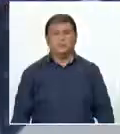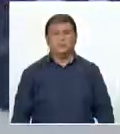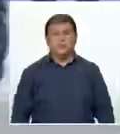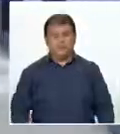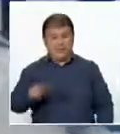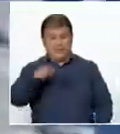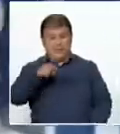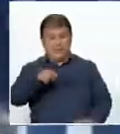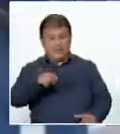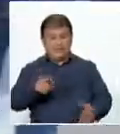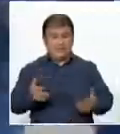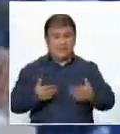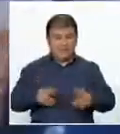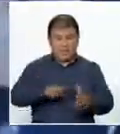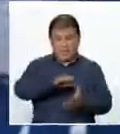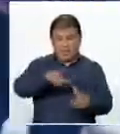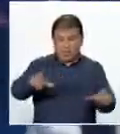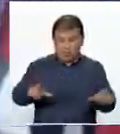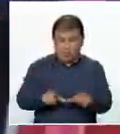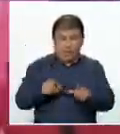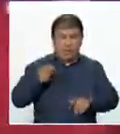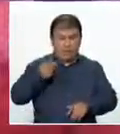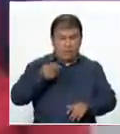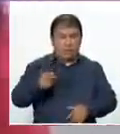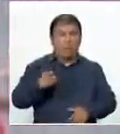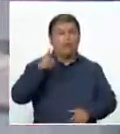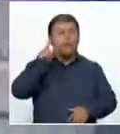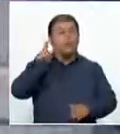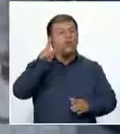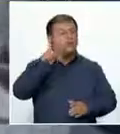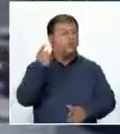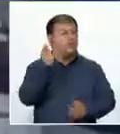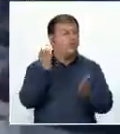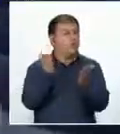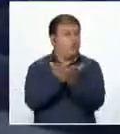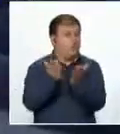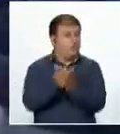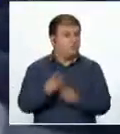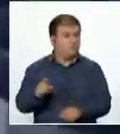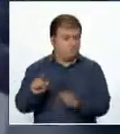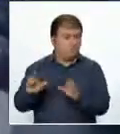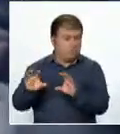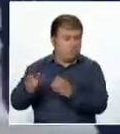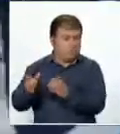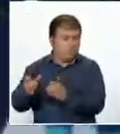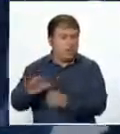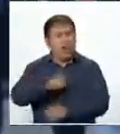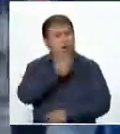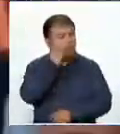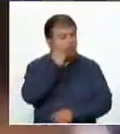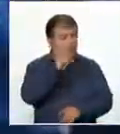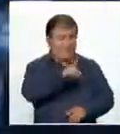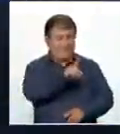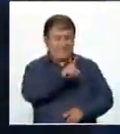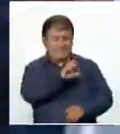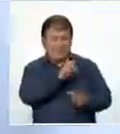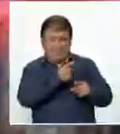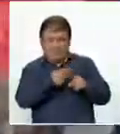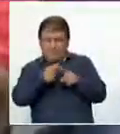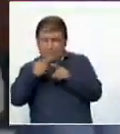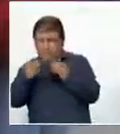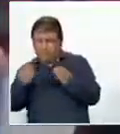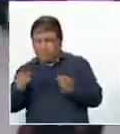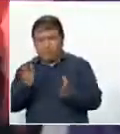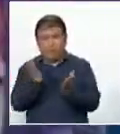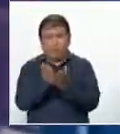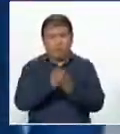En esta estratégica ciudad del centro del país, solo un colegio nacional está dictando clases y el resto de los profesores de los cientos de planteles